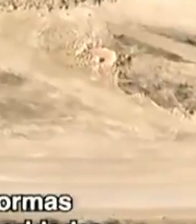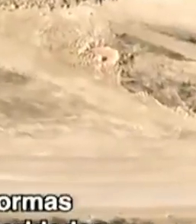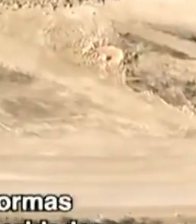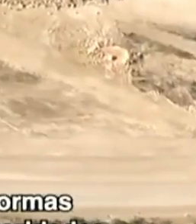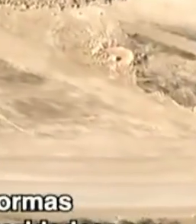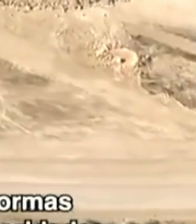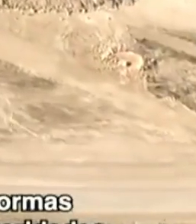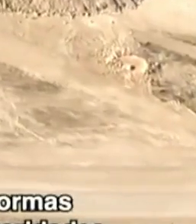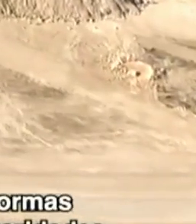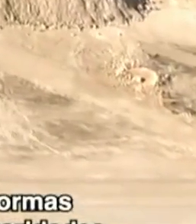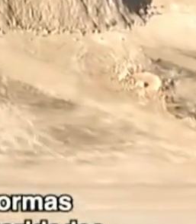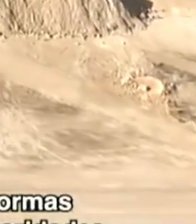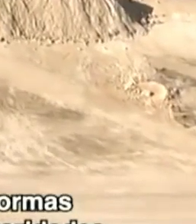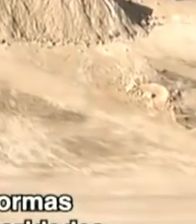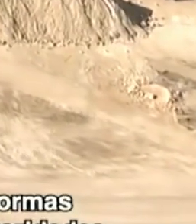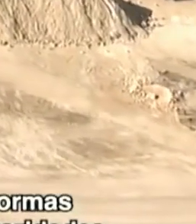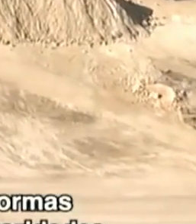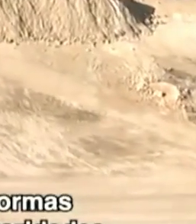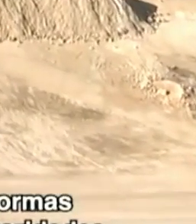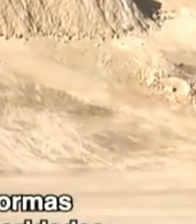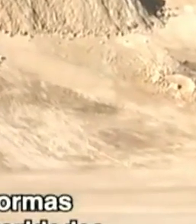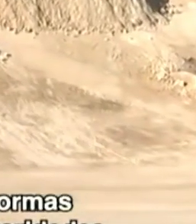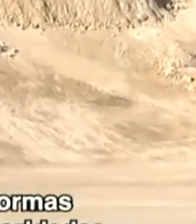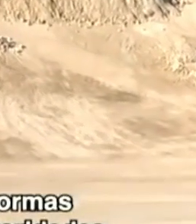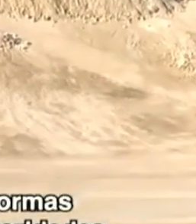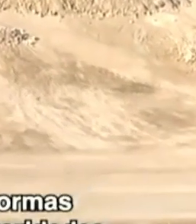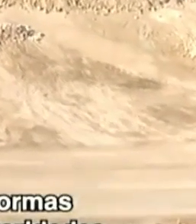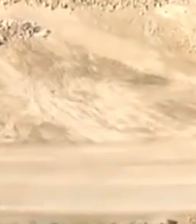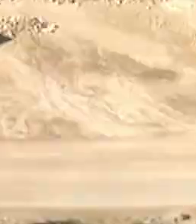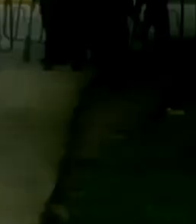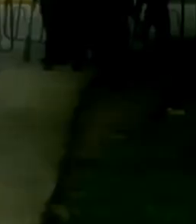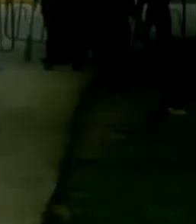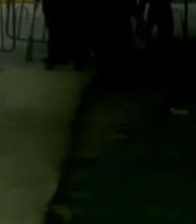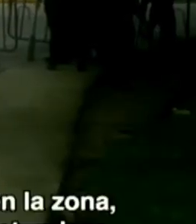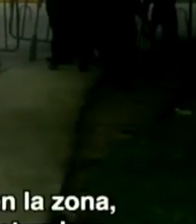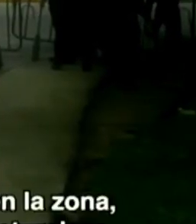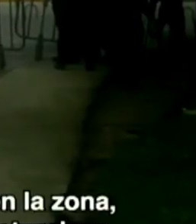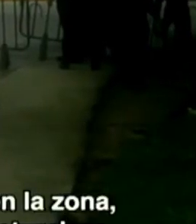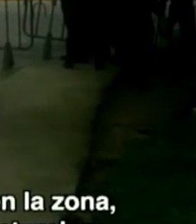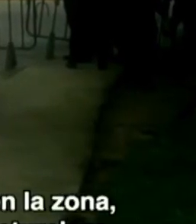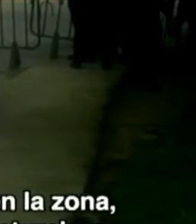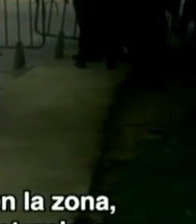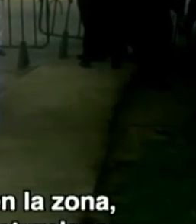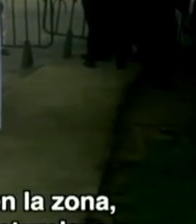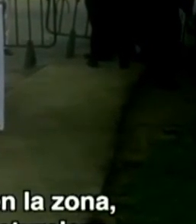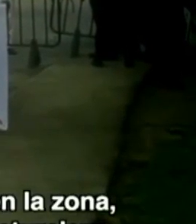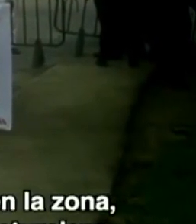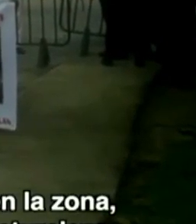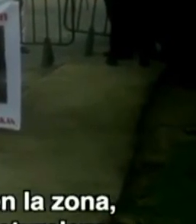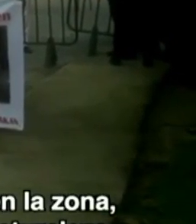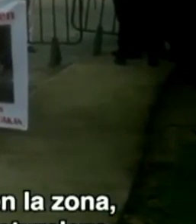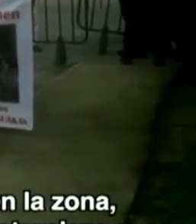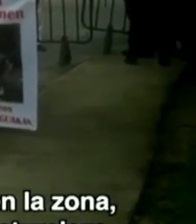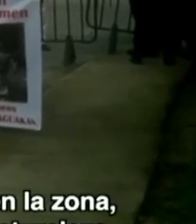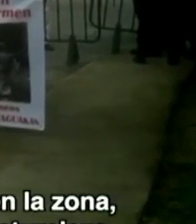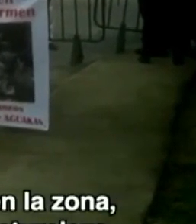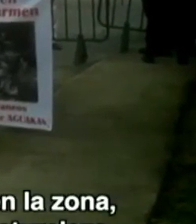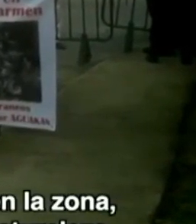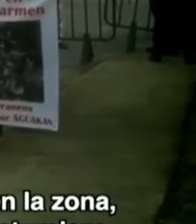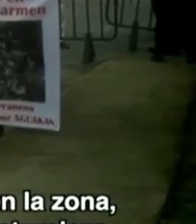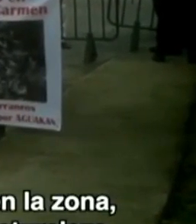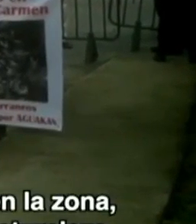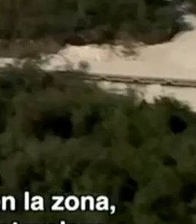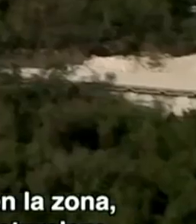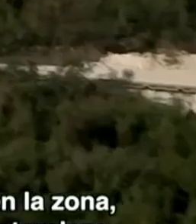las normas ambientales y los permisos otorgados por las autoridades. No ha realizado obras de remediación ambiental en la